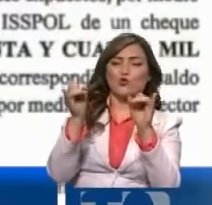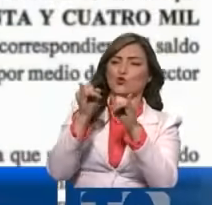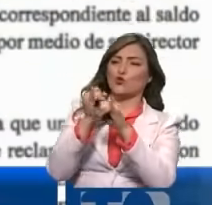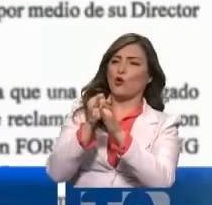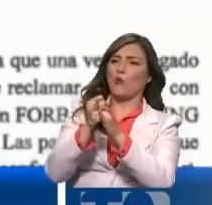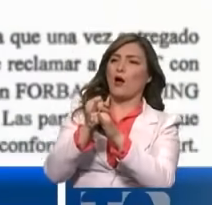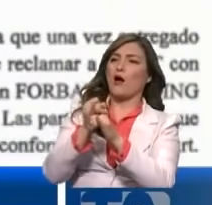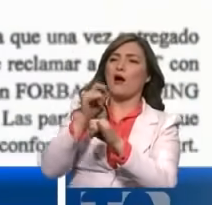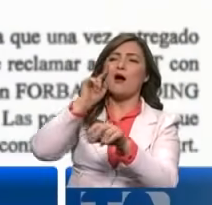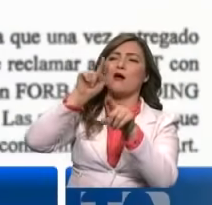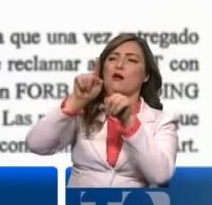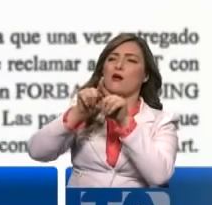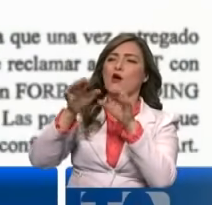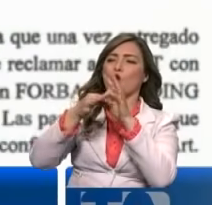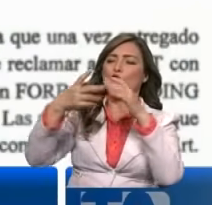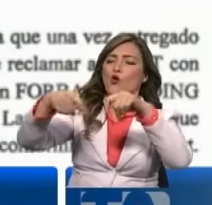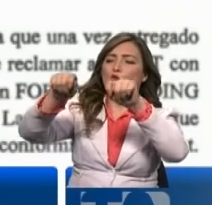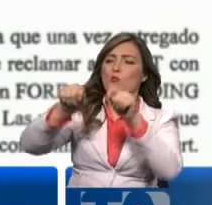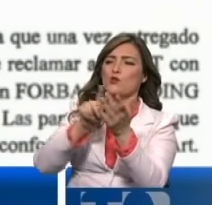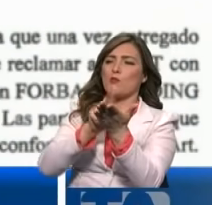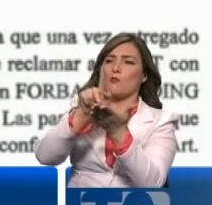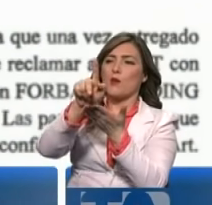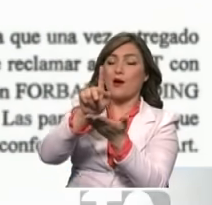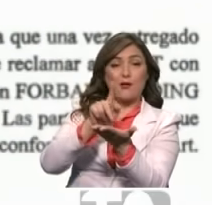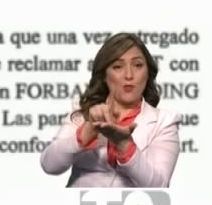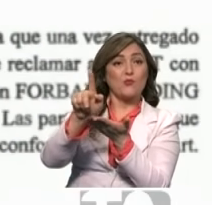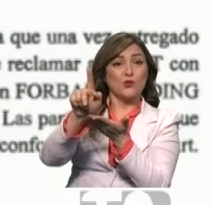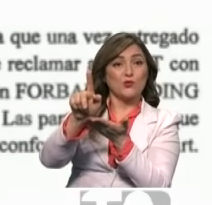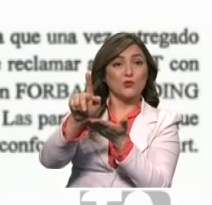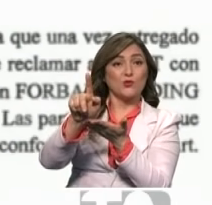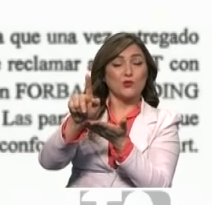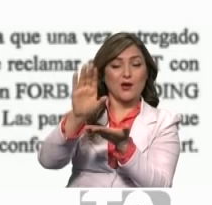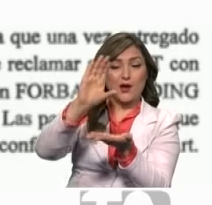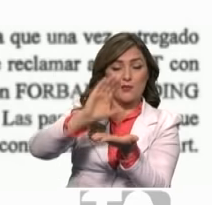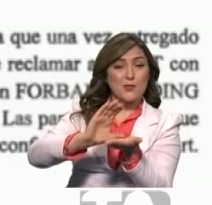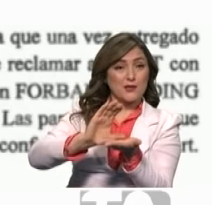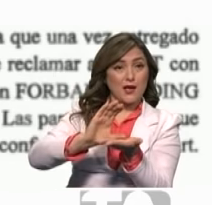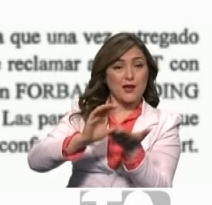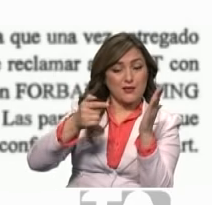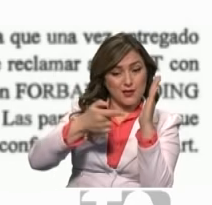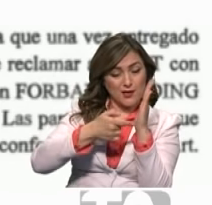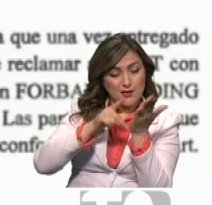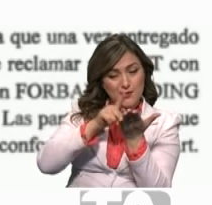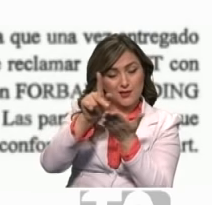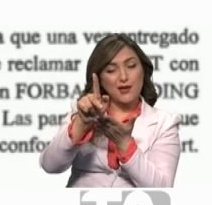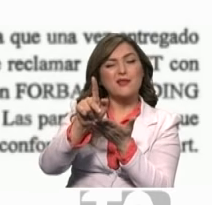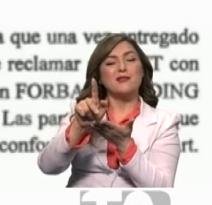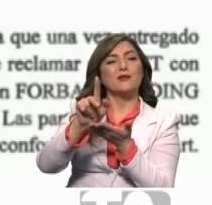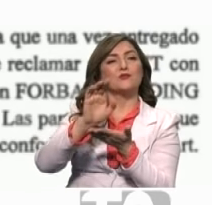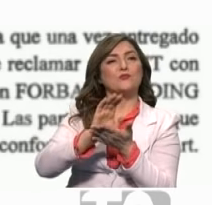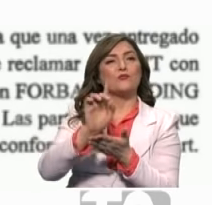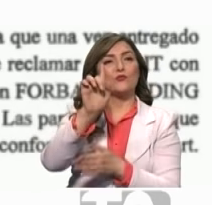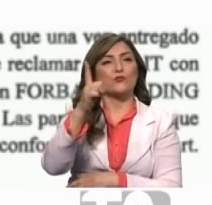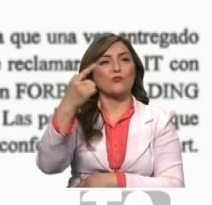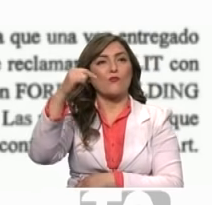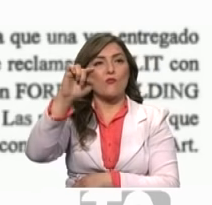convenio de pago con el que resolvieron cancelarles directamente el saldo de capital e intereses correspondiente a